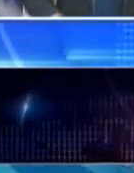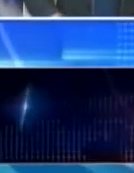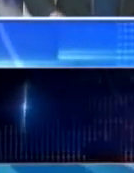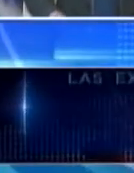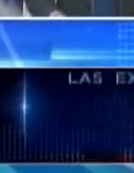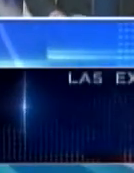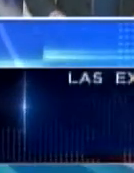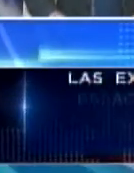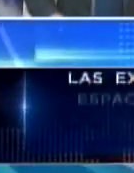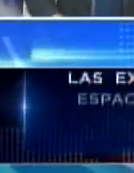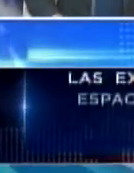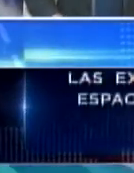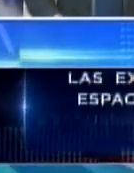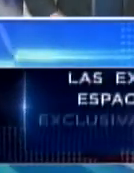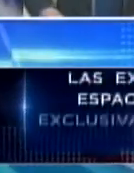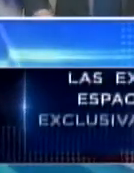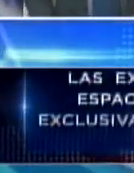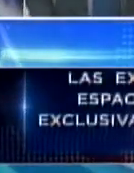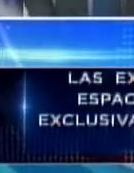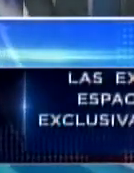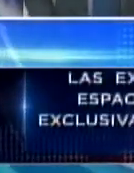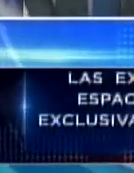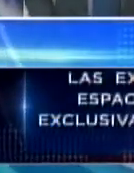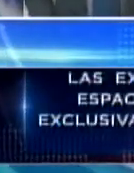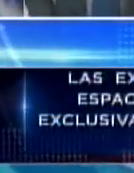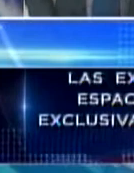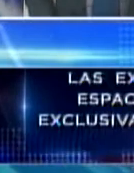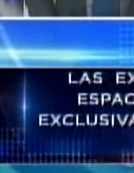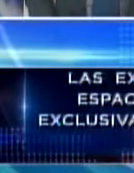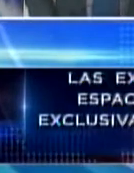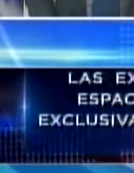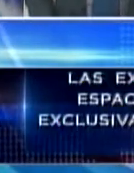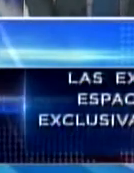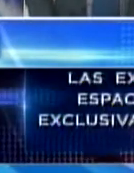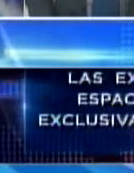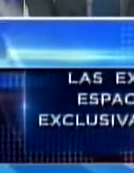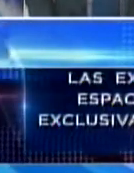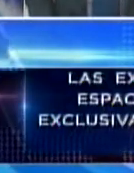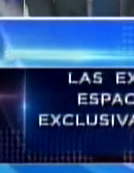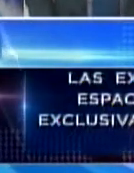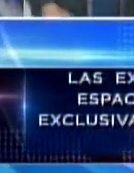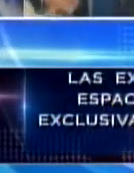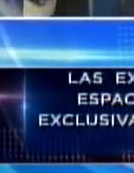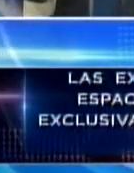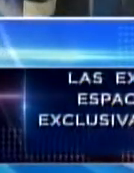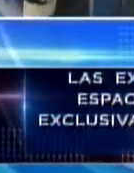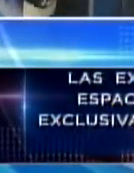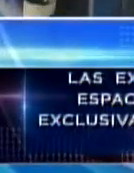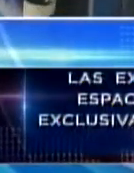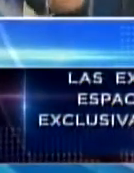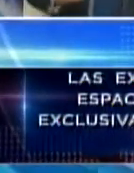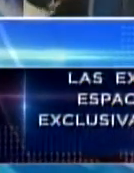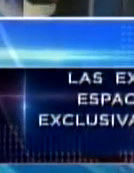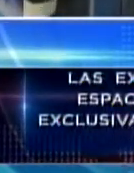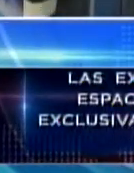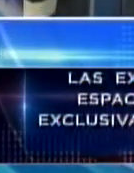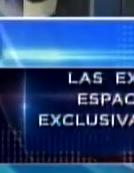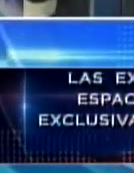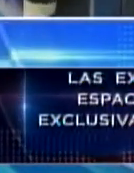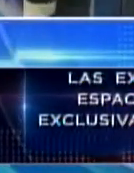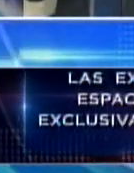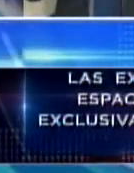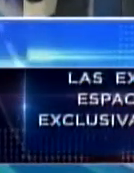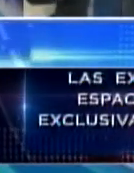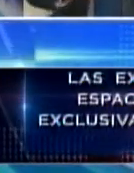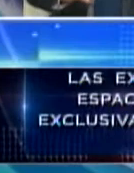Amigos televidentes, saludamos cordialmente al abogado León Roldós, ex vicepresidente de la República y un conocedor profundo de temas